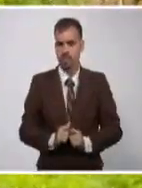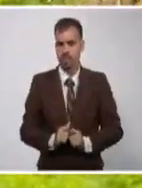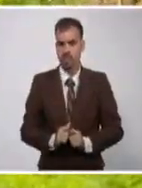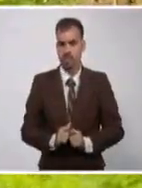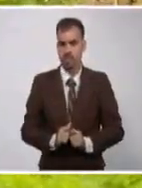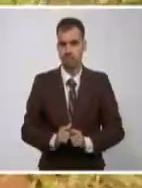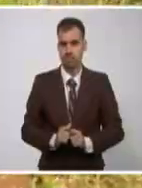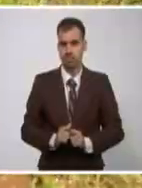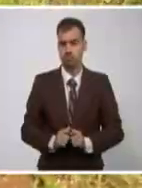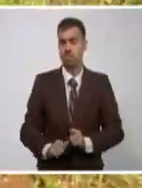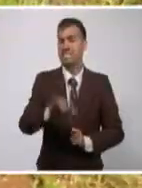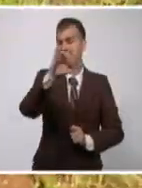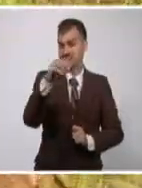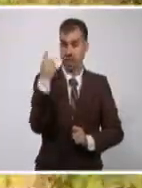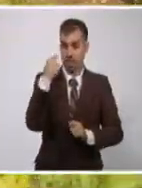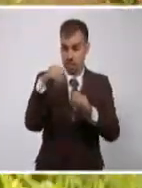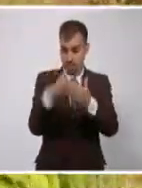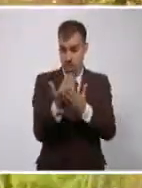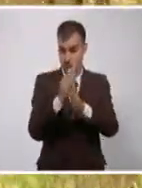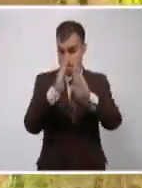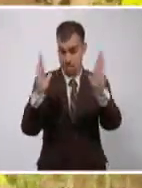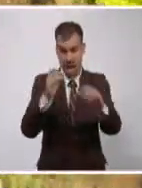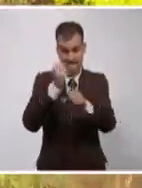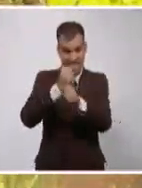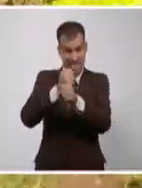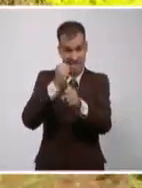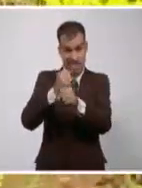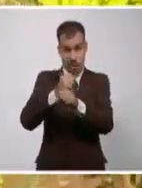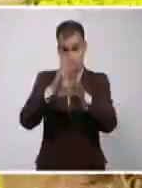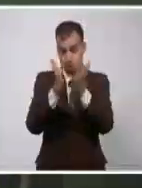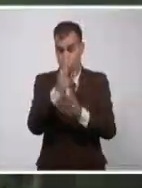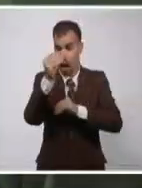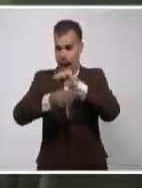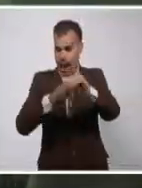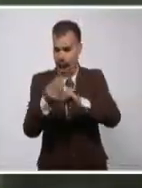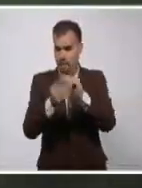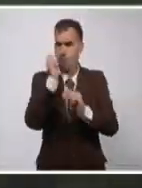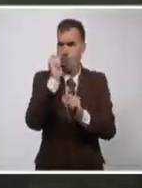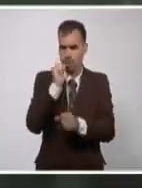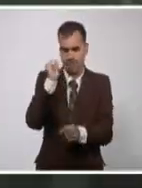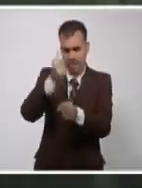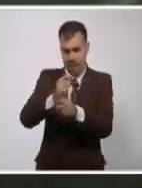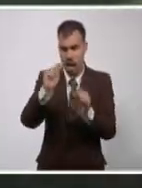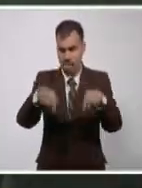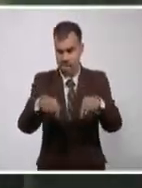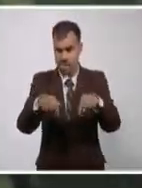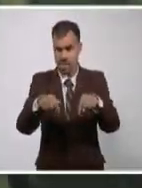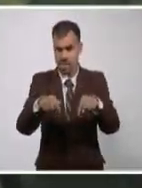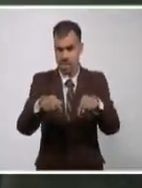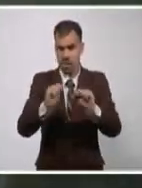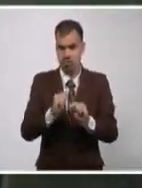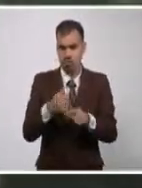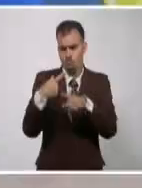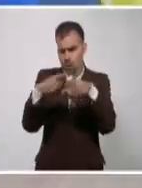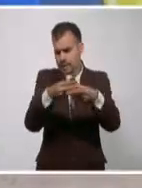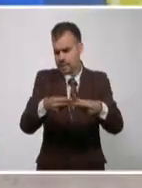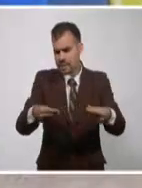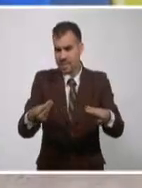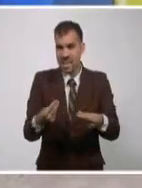arduo trabajo, el cambio de usufructuario y la aplicación de mejores prácticas para los cultivos en sus 108